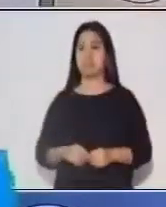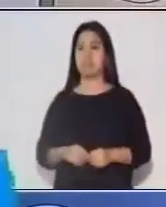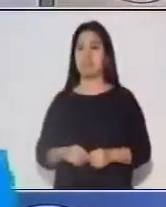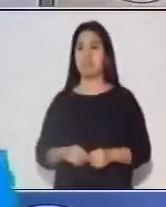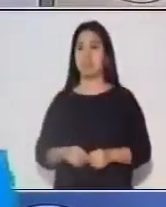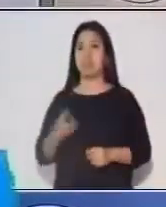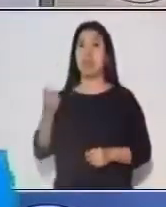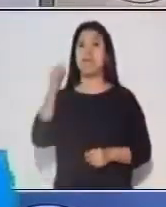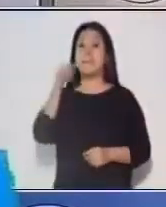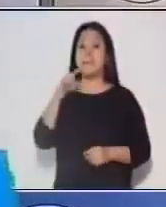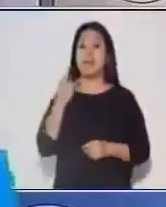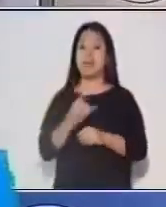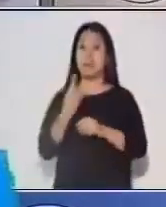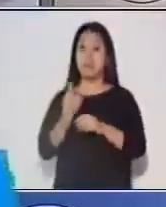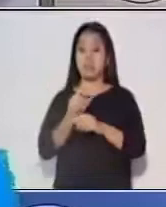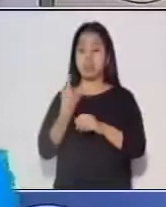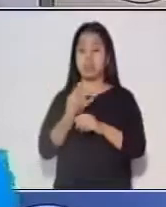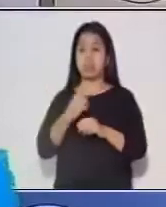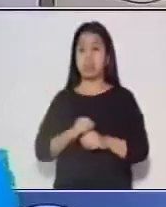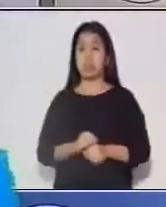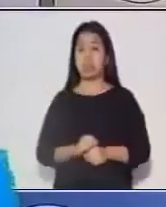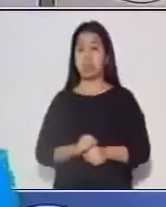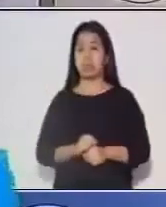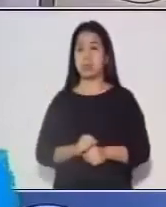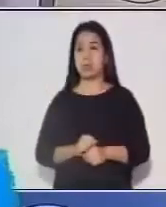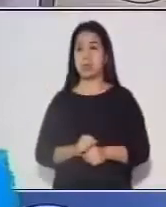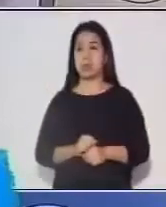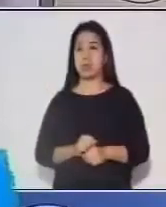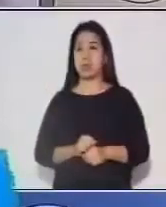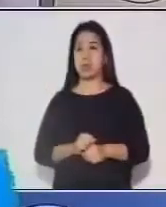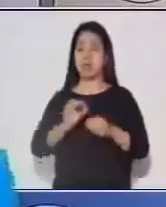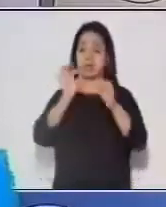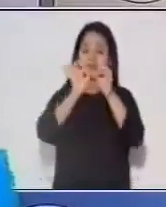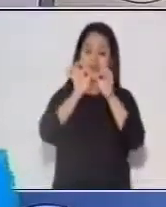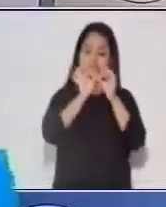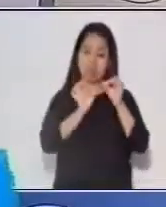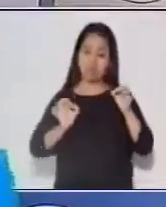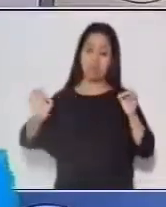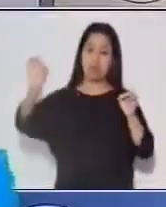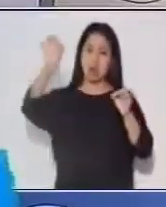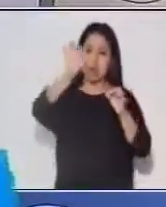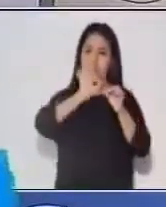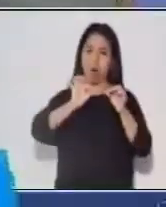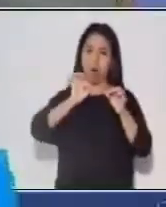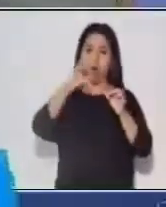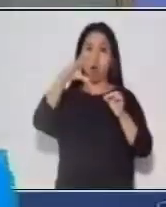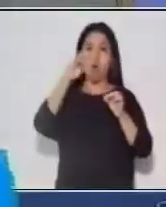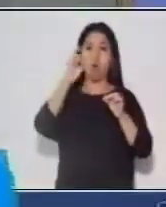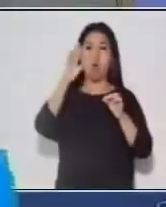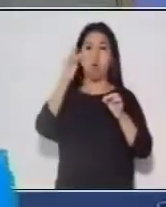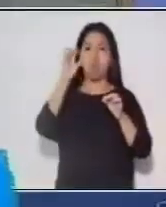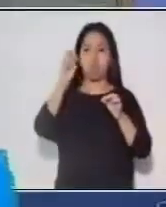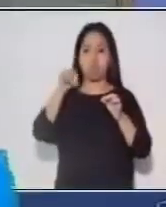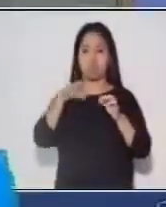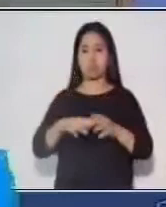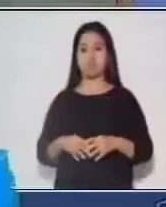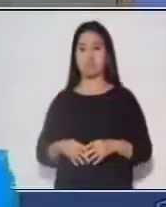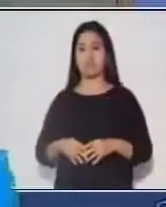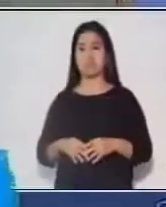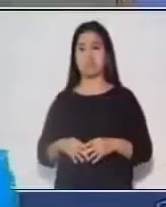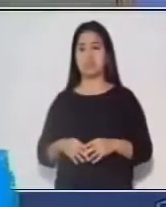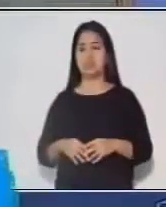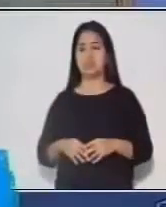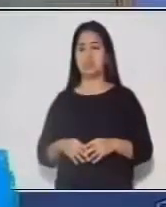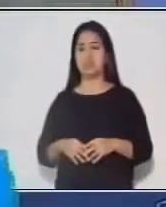Para esto vamos a utilizar el cordón. Para esto vamos a utilizar el cordón. Y